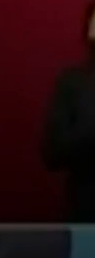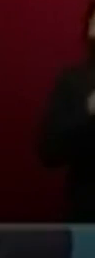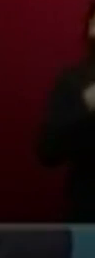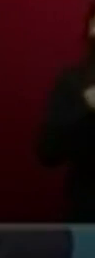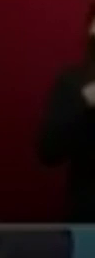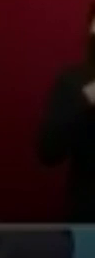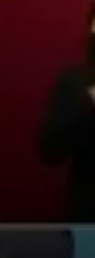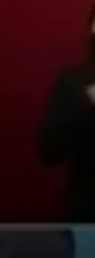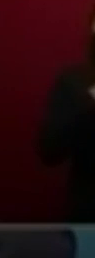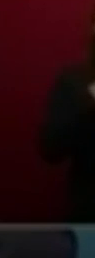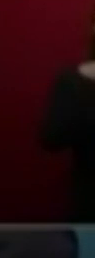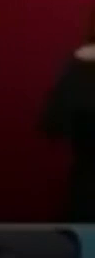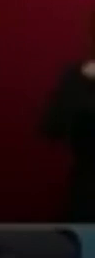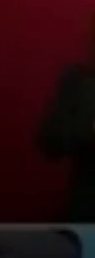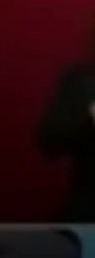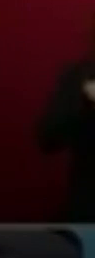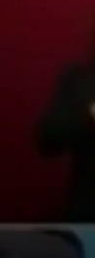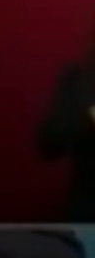porque